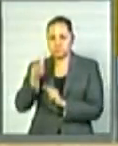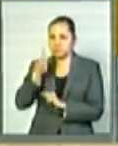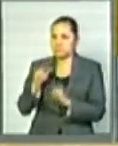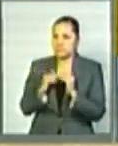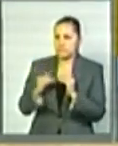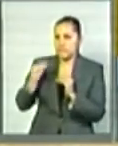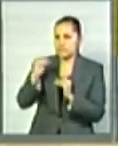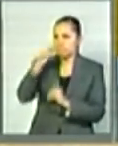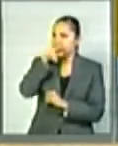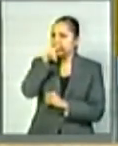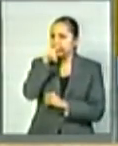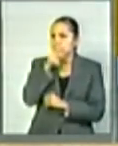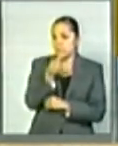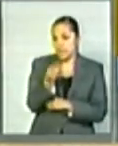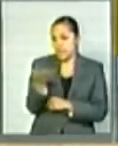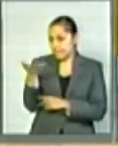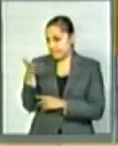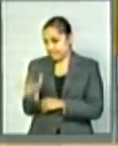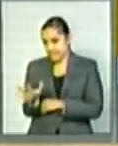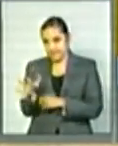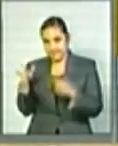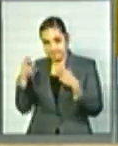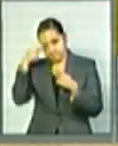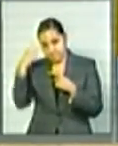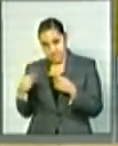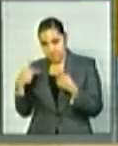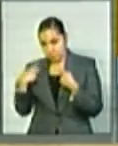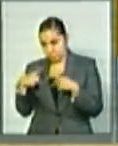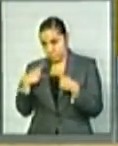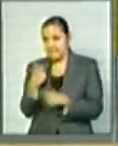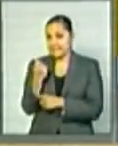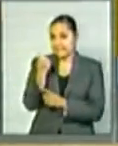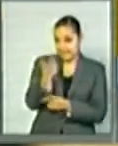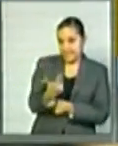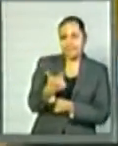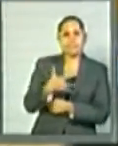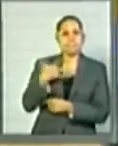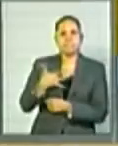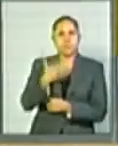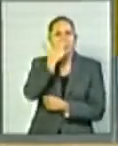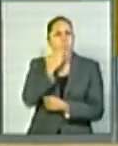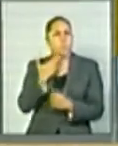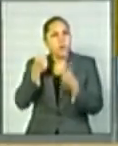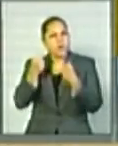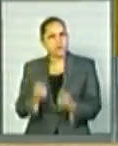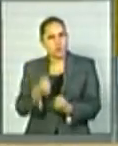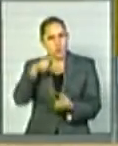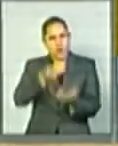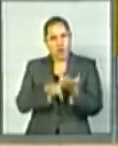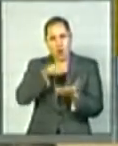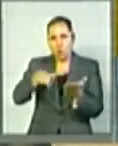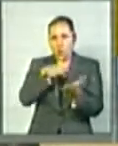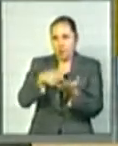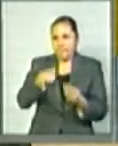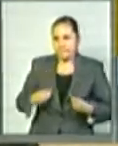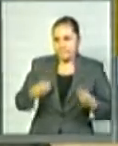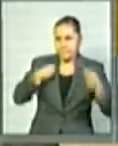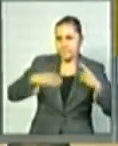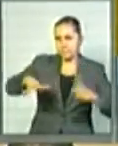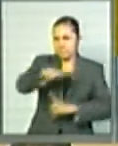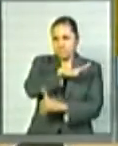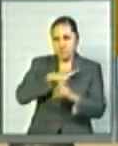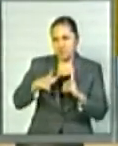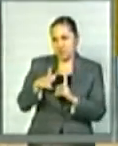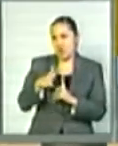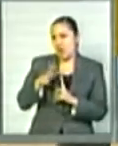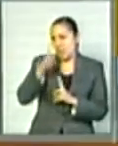oficiales, 7 de cada 10 mexicanos se sienten inseguros en la ciudad en la que viven y sus consecuencias son cada vez